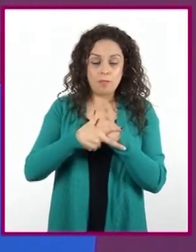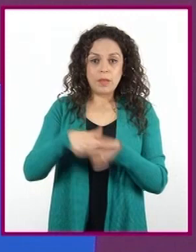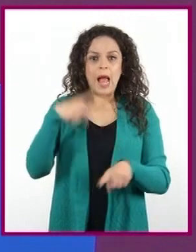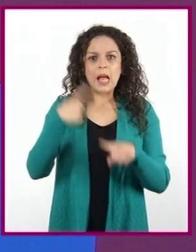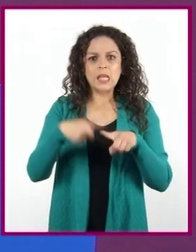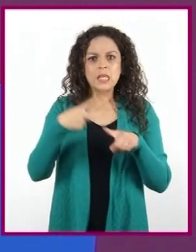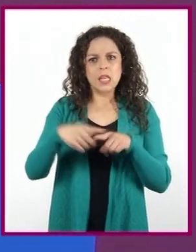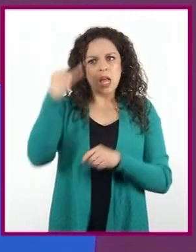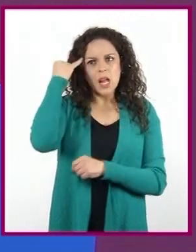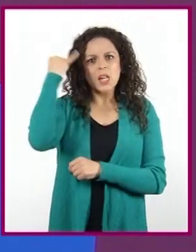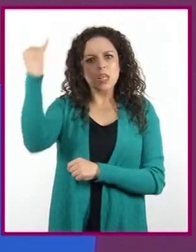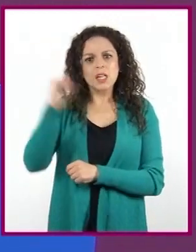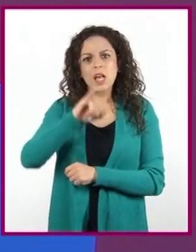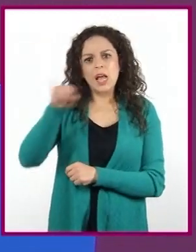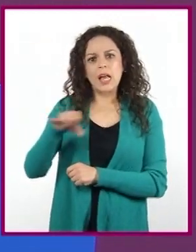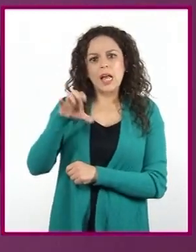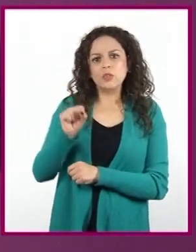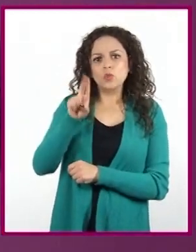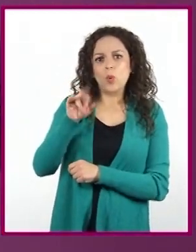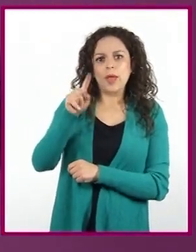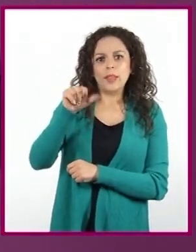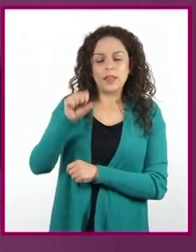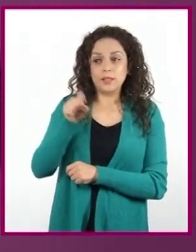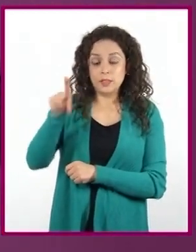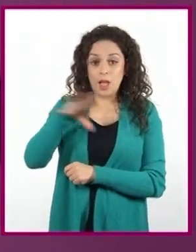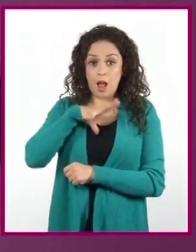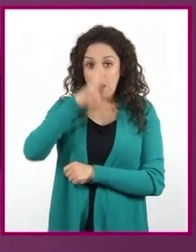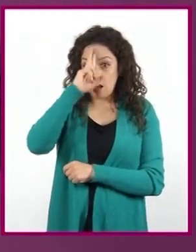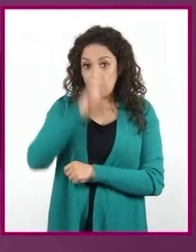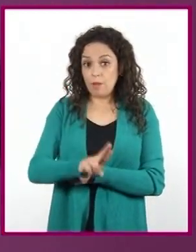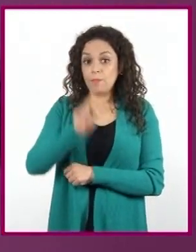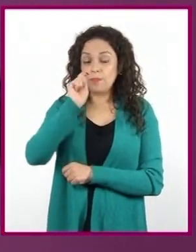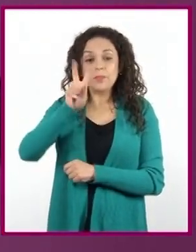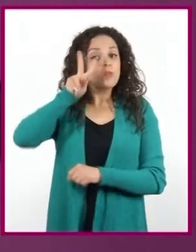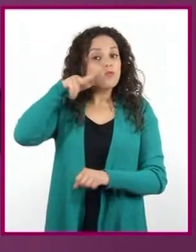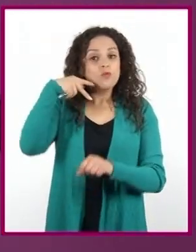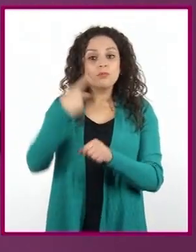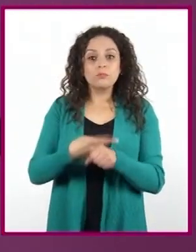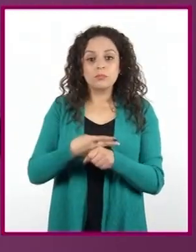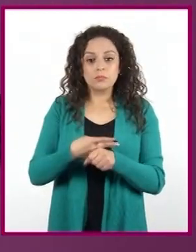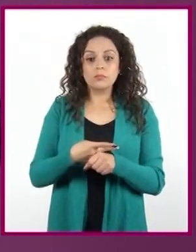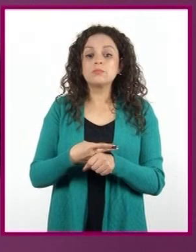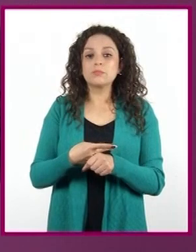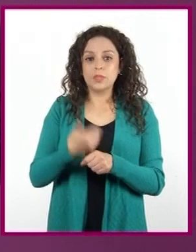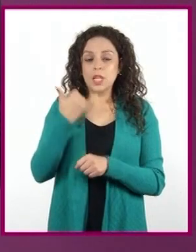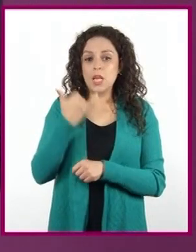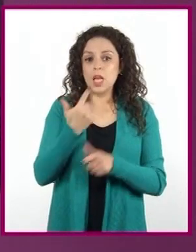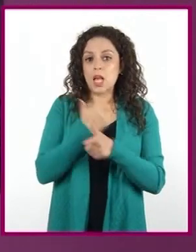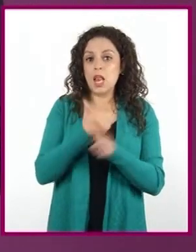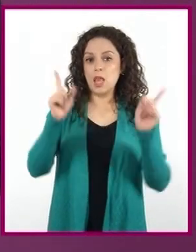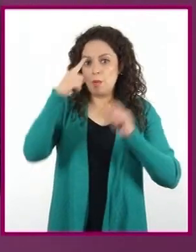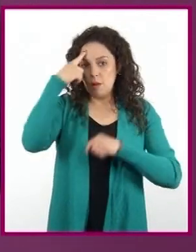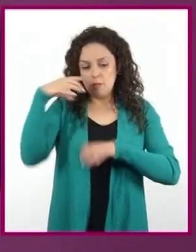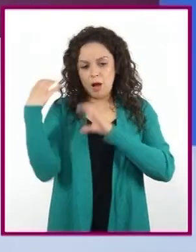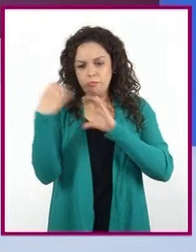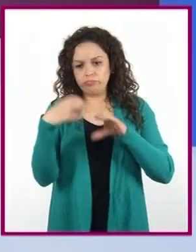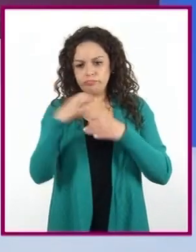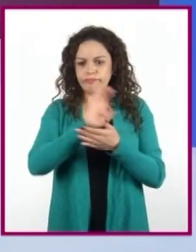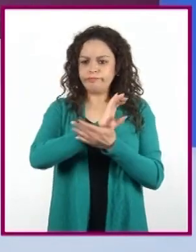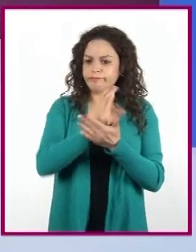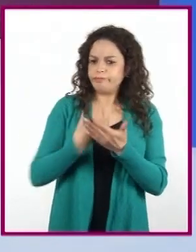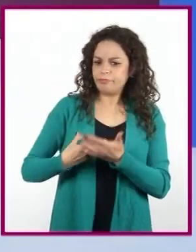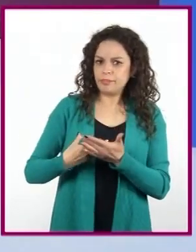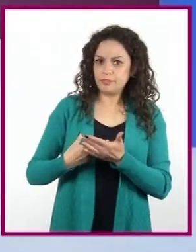jesuitas y en él se contemplaba el respeto a la voluntad de las partes y a la libertad de contratar. Yo